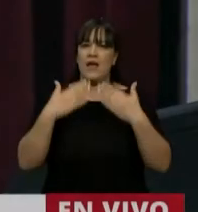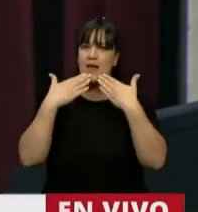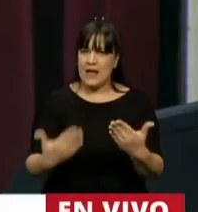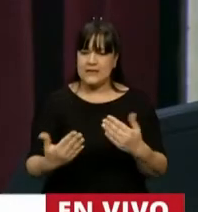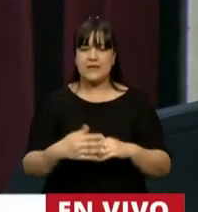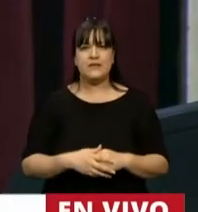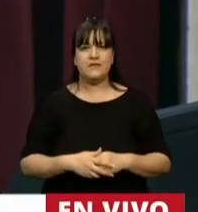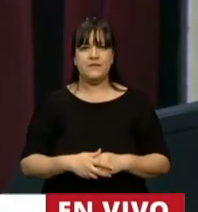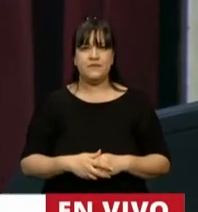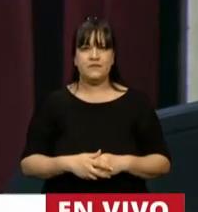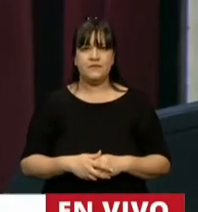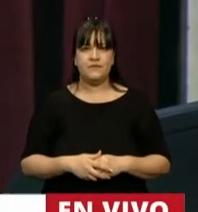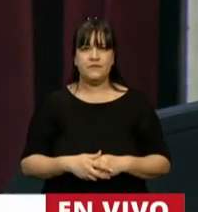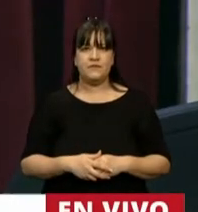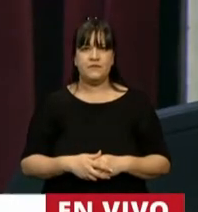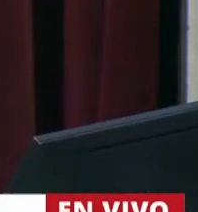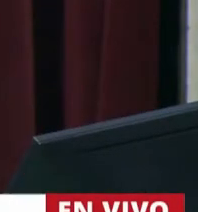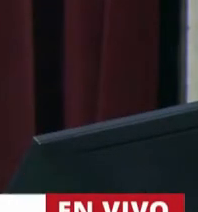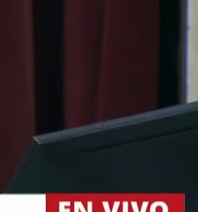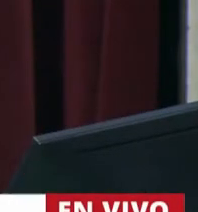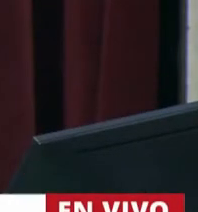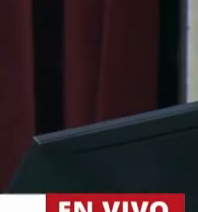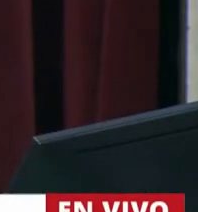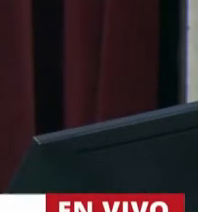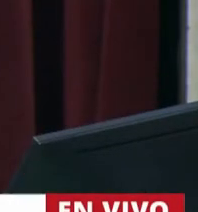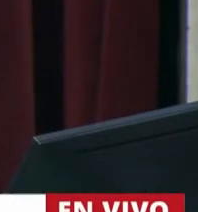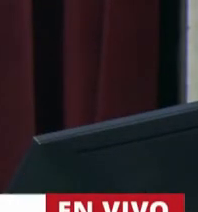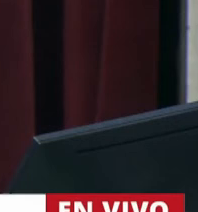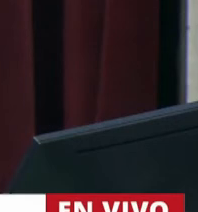Tiene la palabra el diputado Jorge Sarguini.